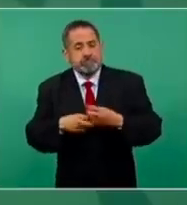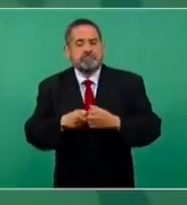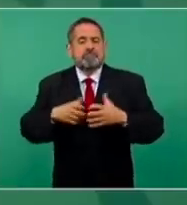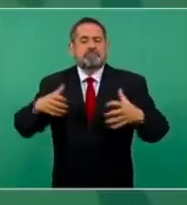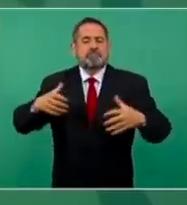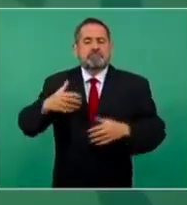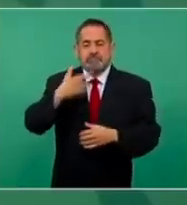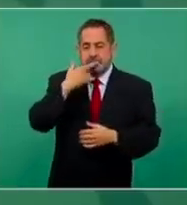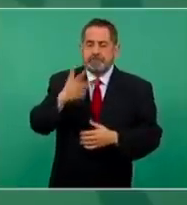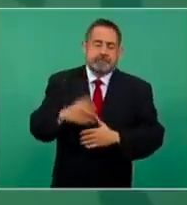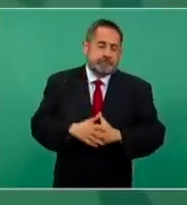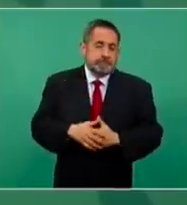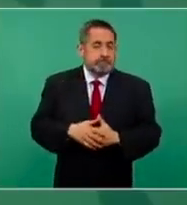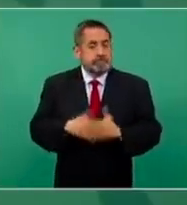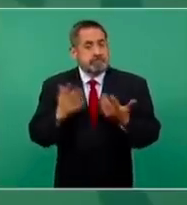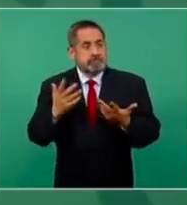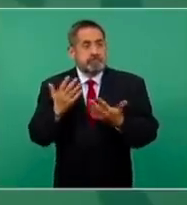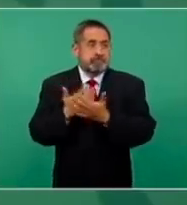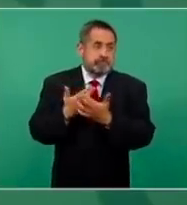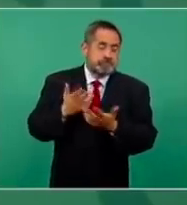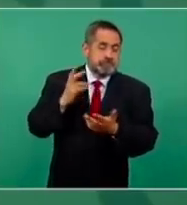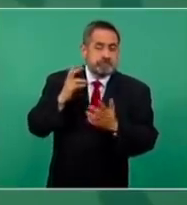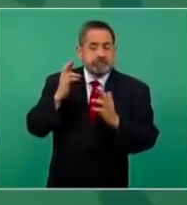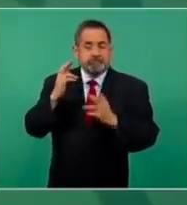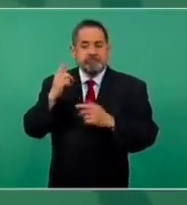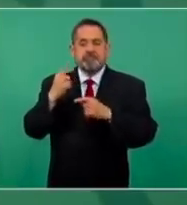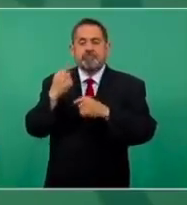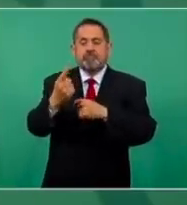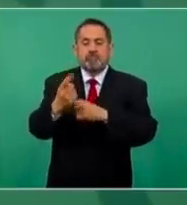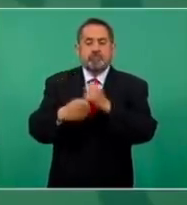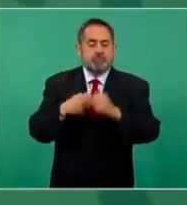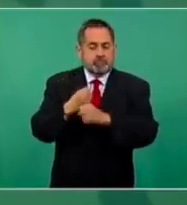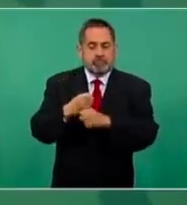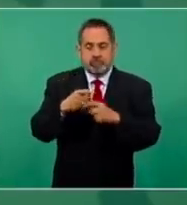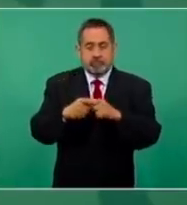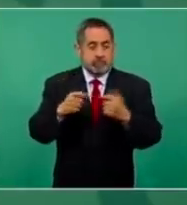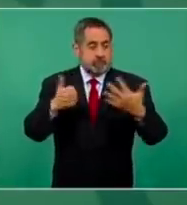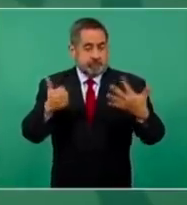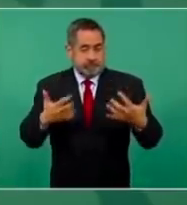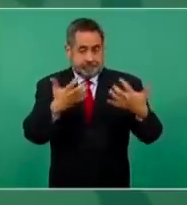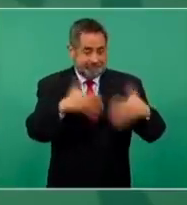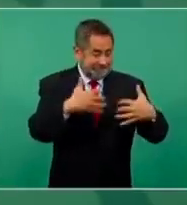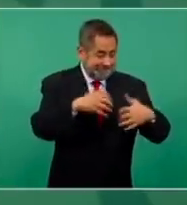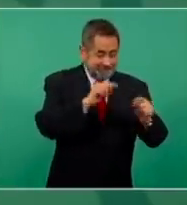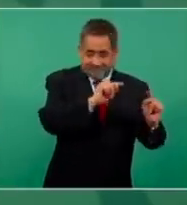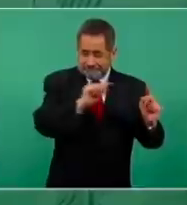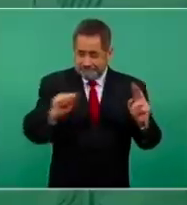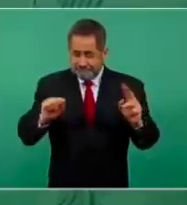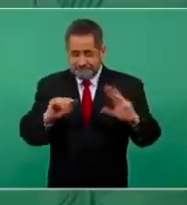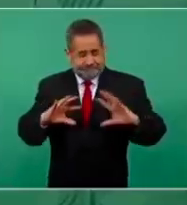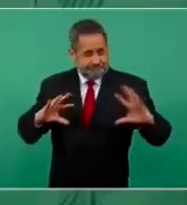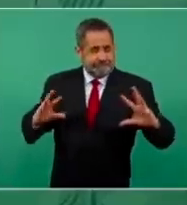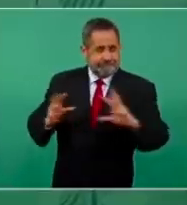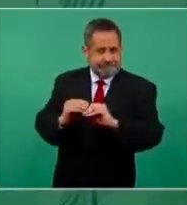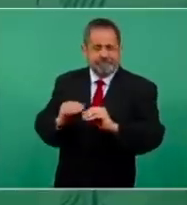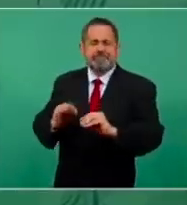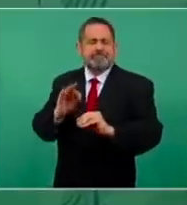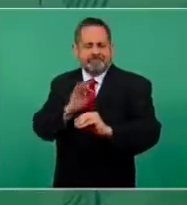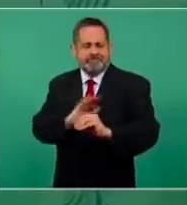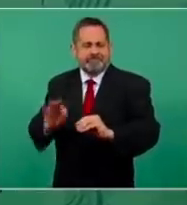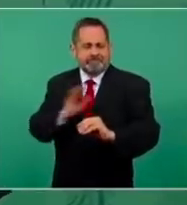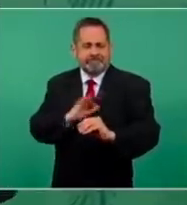que para el año próximo con las 6 refinerías vamos a tener una capacidad